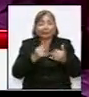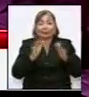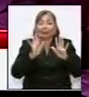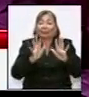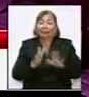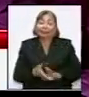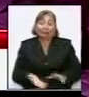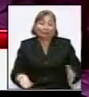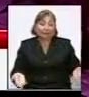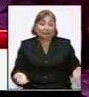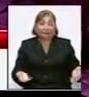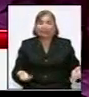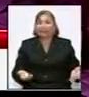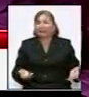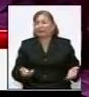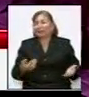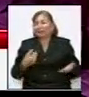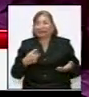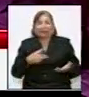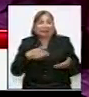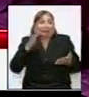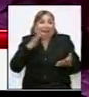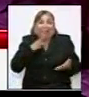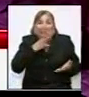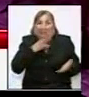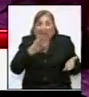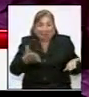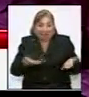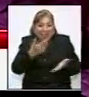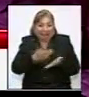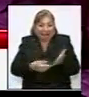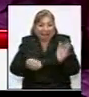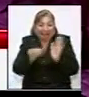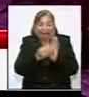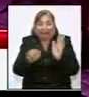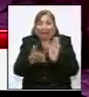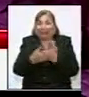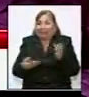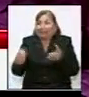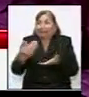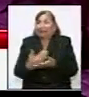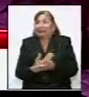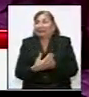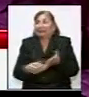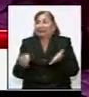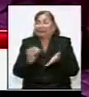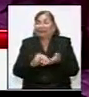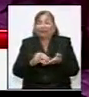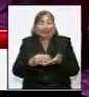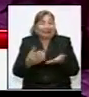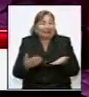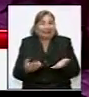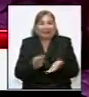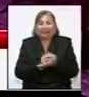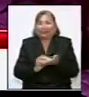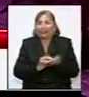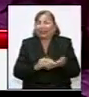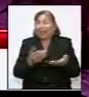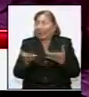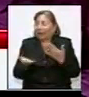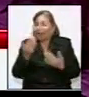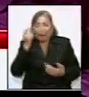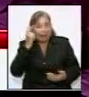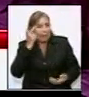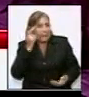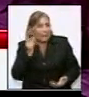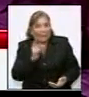10 pero no sabemos de no conocemos qué cosas lo que van insertar en el nuevo texto entonces este creo que creo que